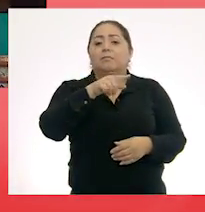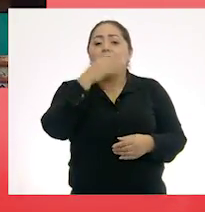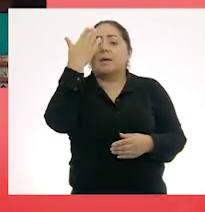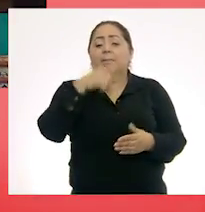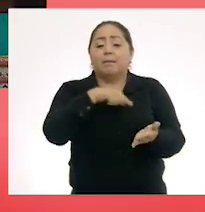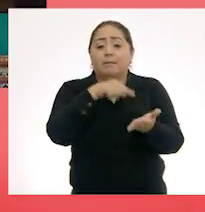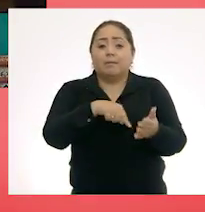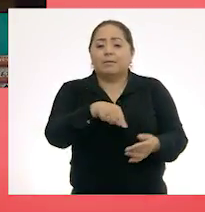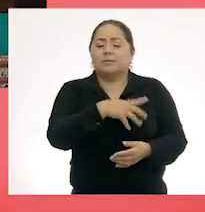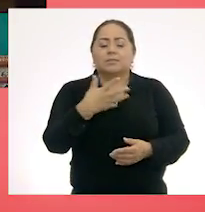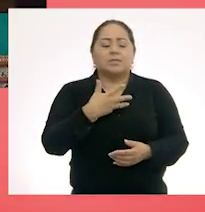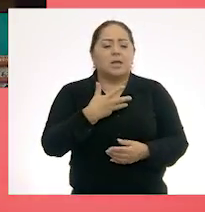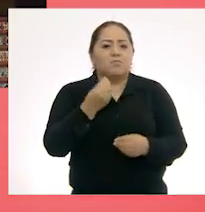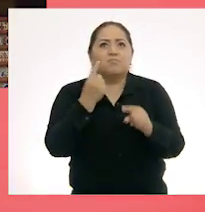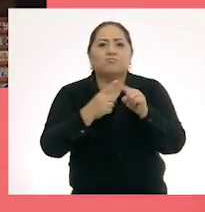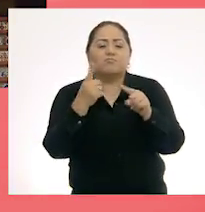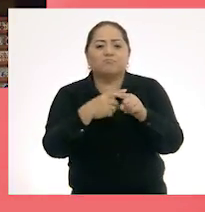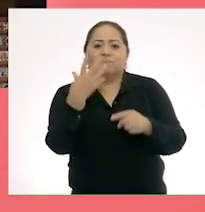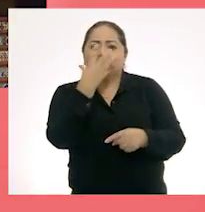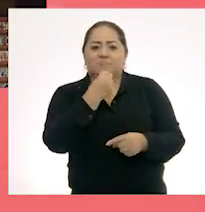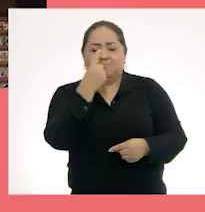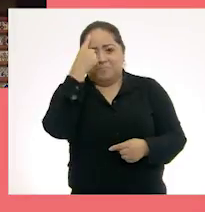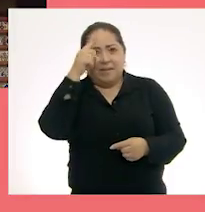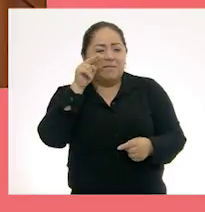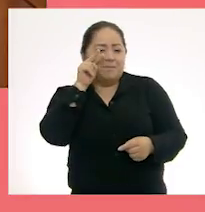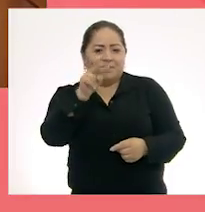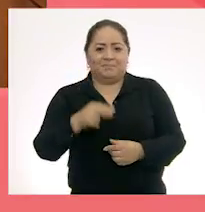aquí siempre hay buenos eventos.